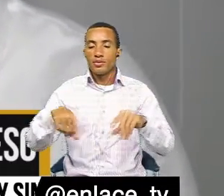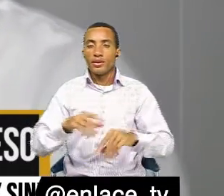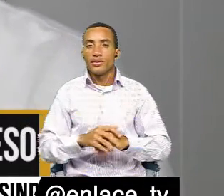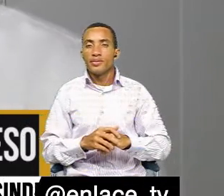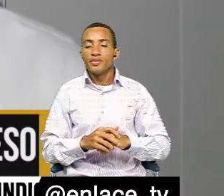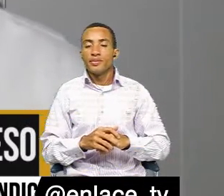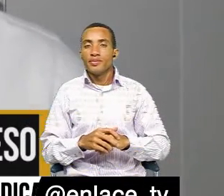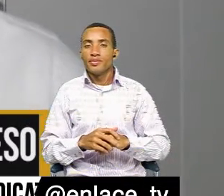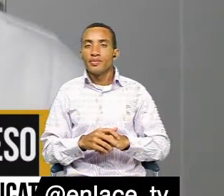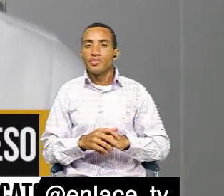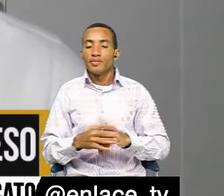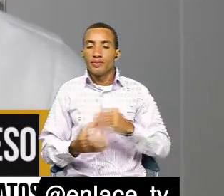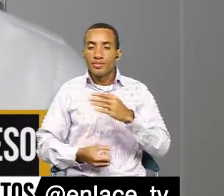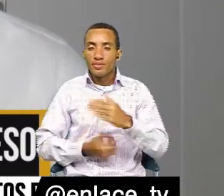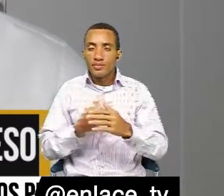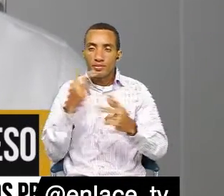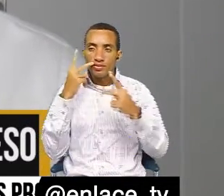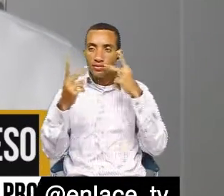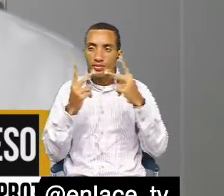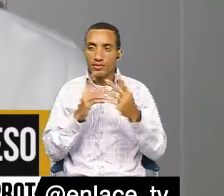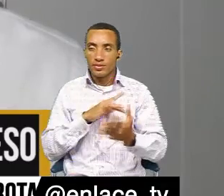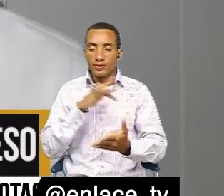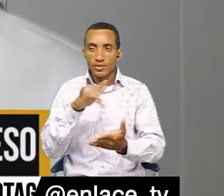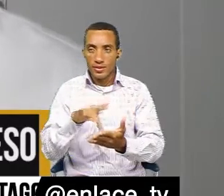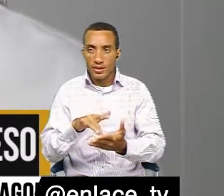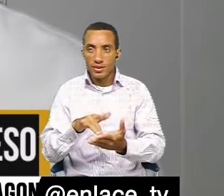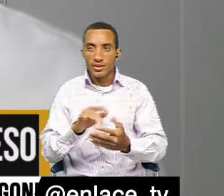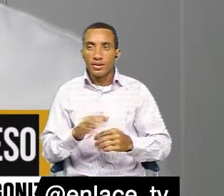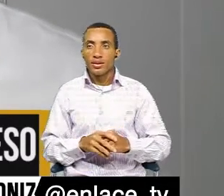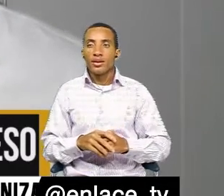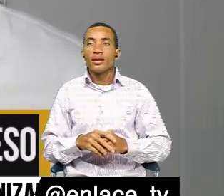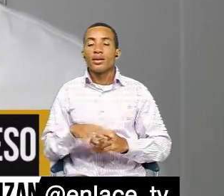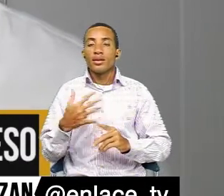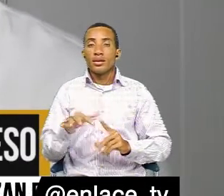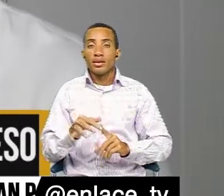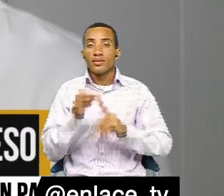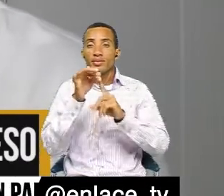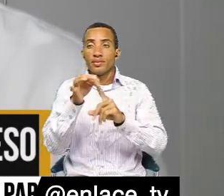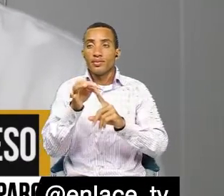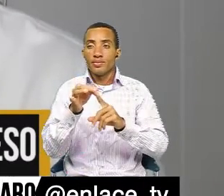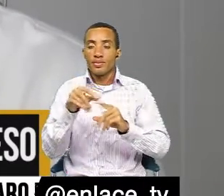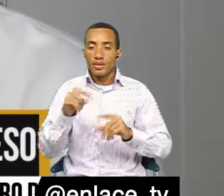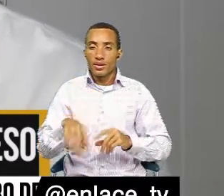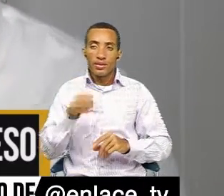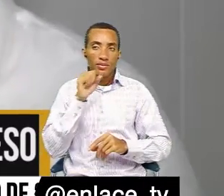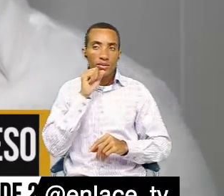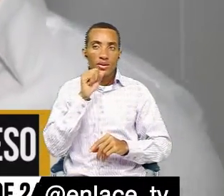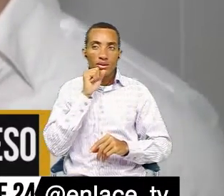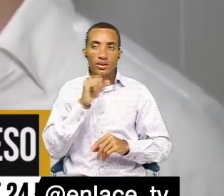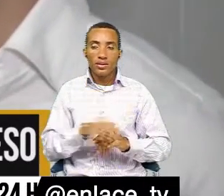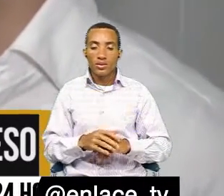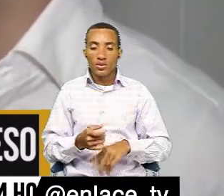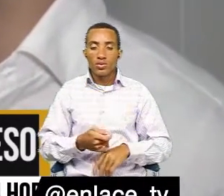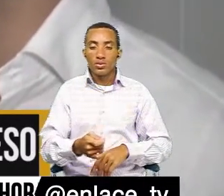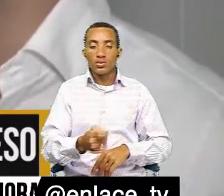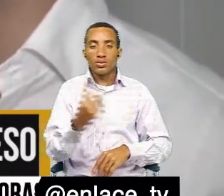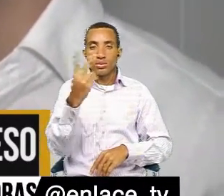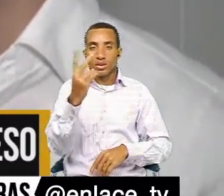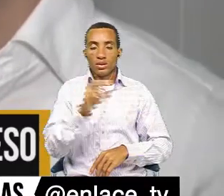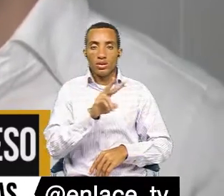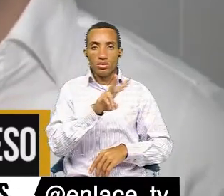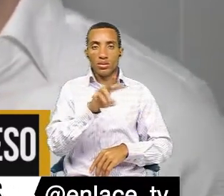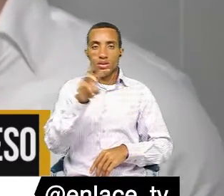una visita especial, una sesión de la Comisión en Barranca Bermeja este viernes 28 de